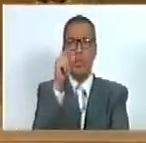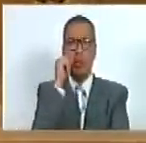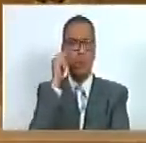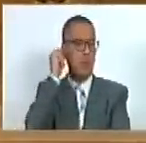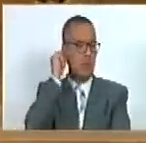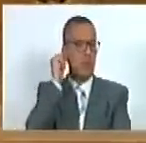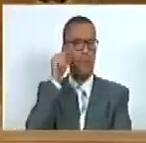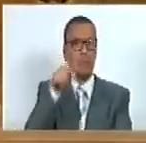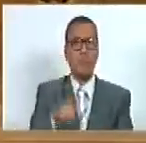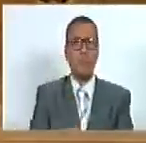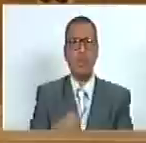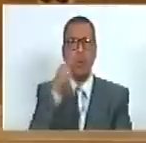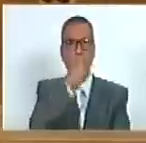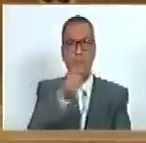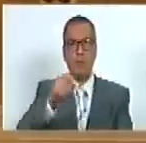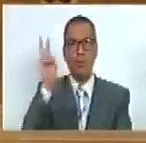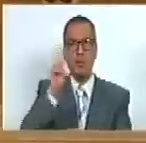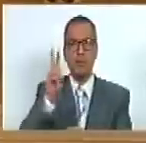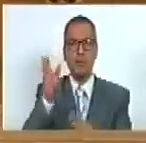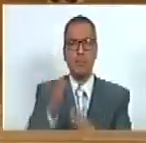diputadas, pueblo de Venezuela.